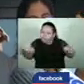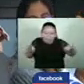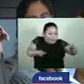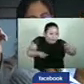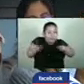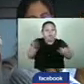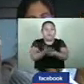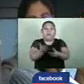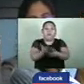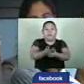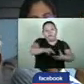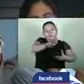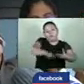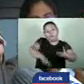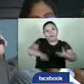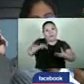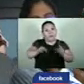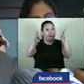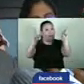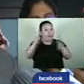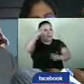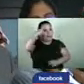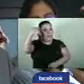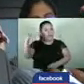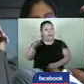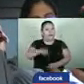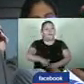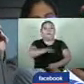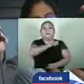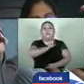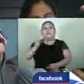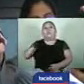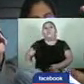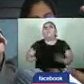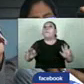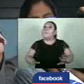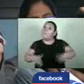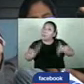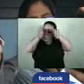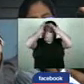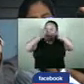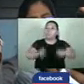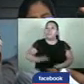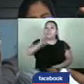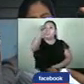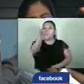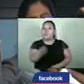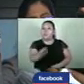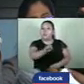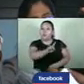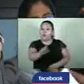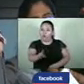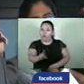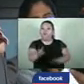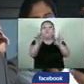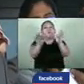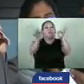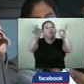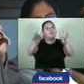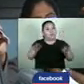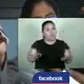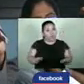político, legislativa y judicial del país, para determinar con firmeza en una resolución oficial